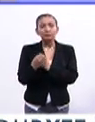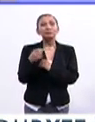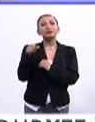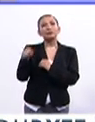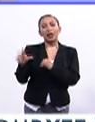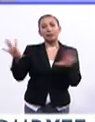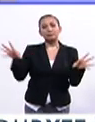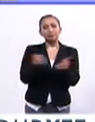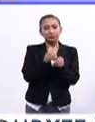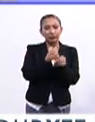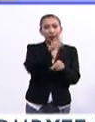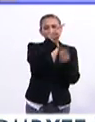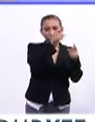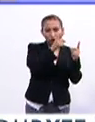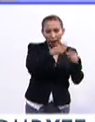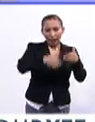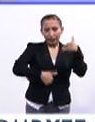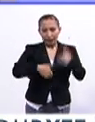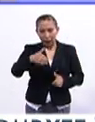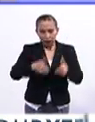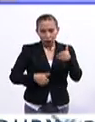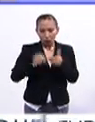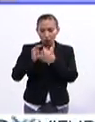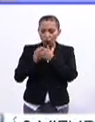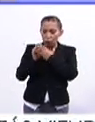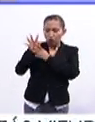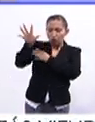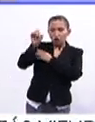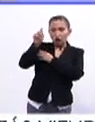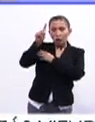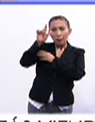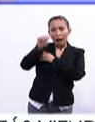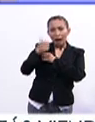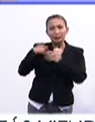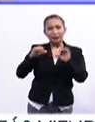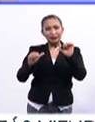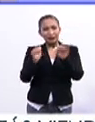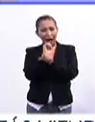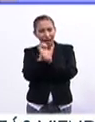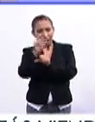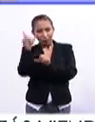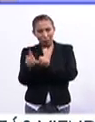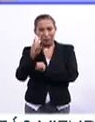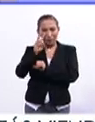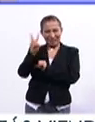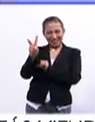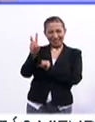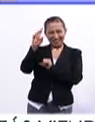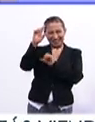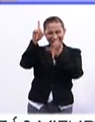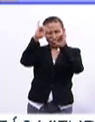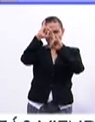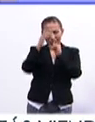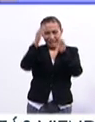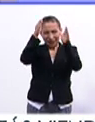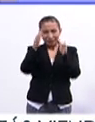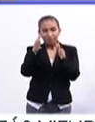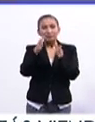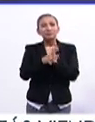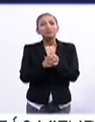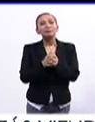engloba la música el teatro de sombras la actuación que puede estar viendo ahí y este